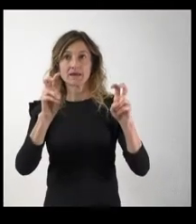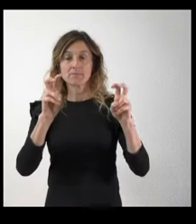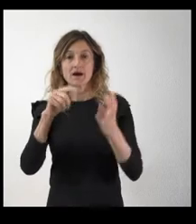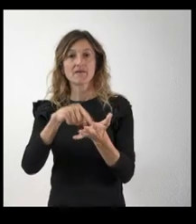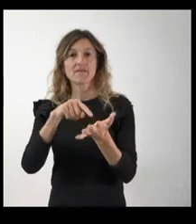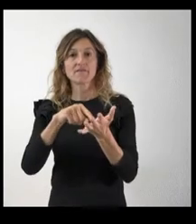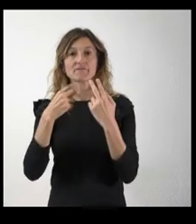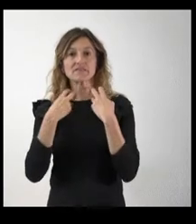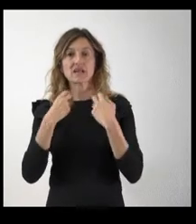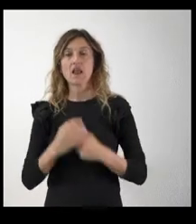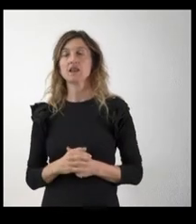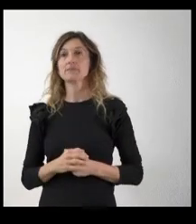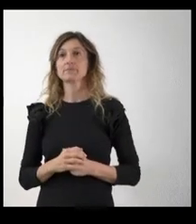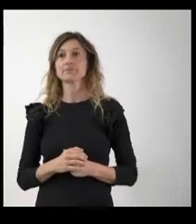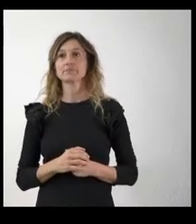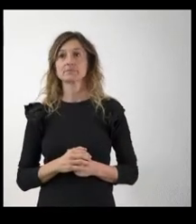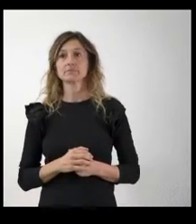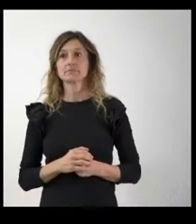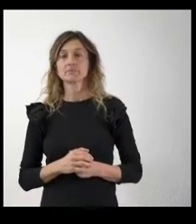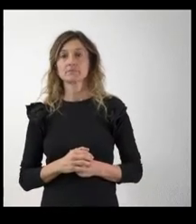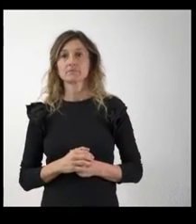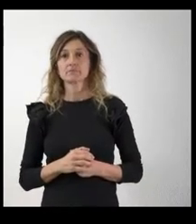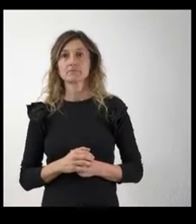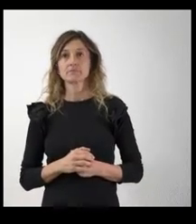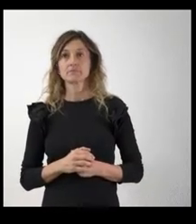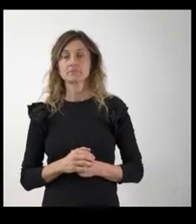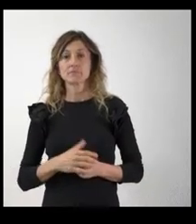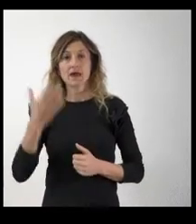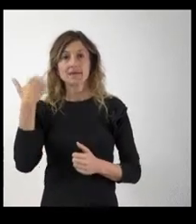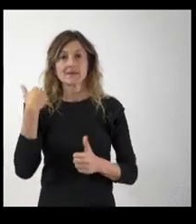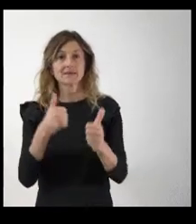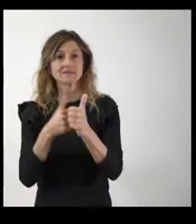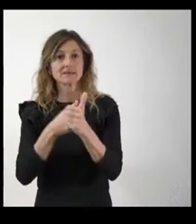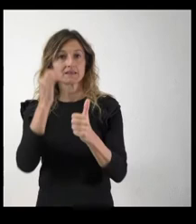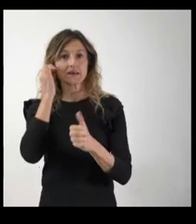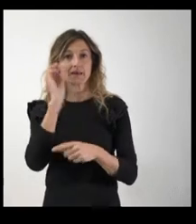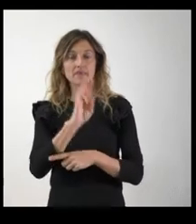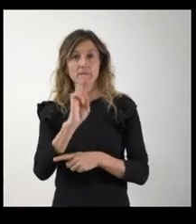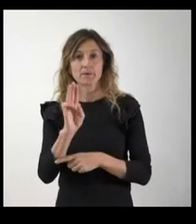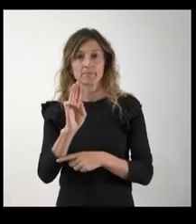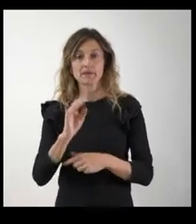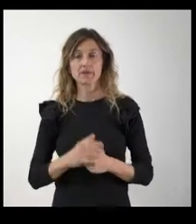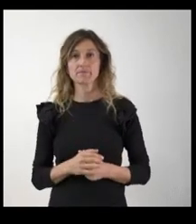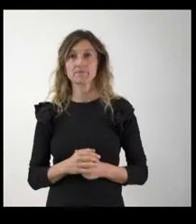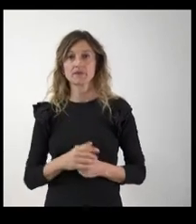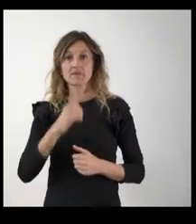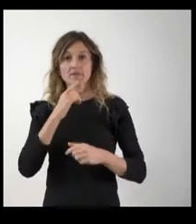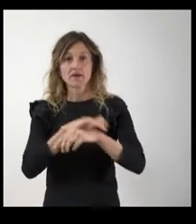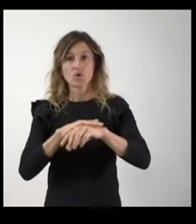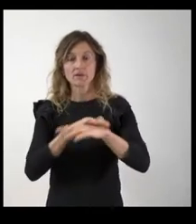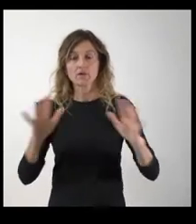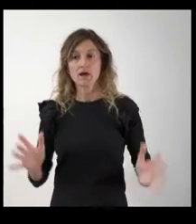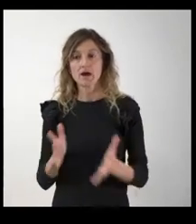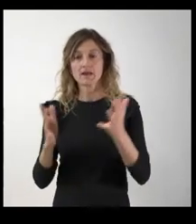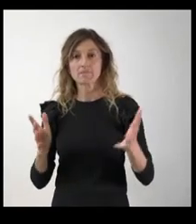ayer ayer mismo por ejemplo la secretaria general del partido popular hablaba De que animaba al gobierno a sumarse